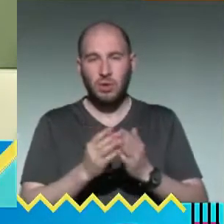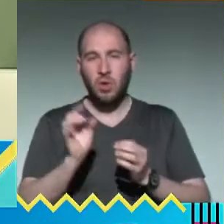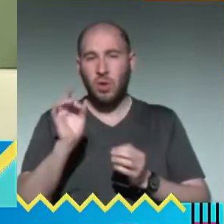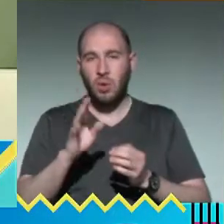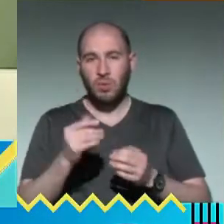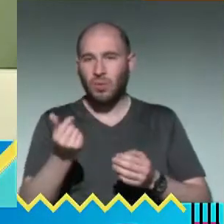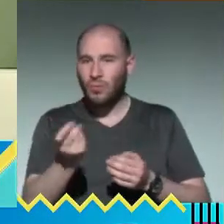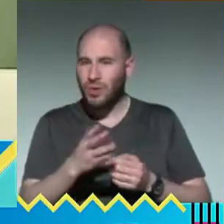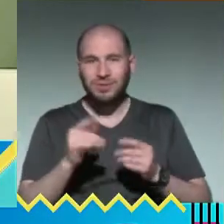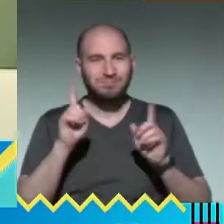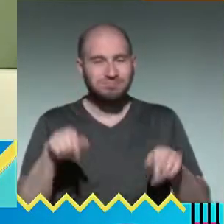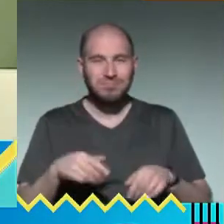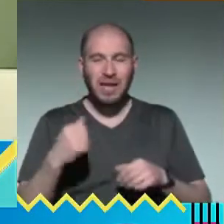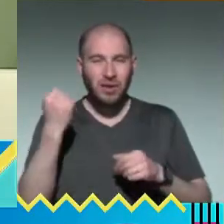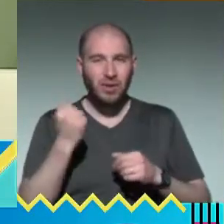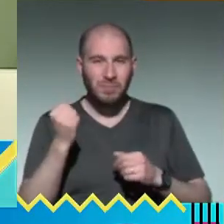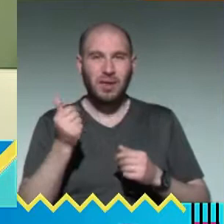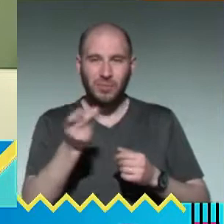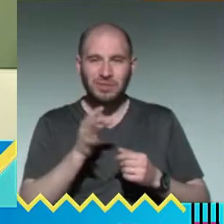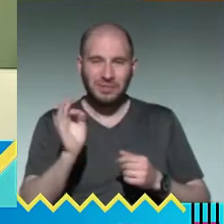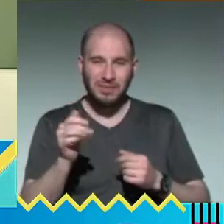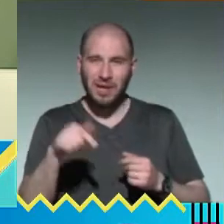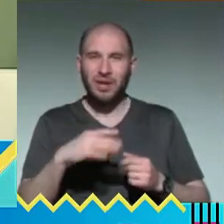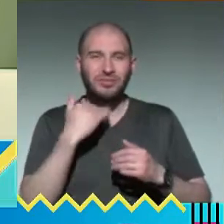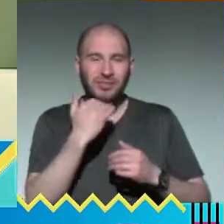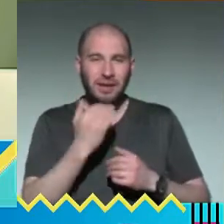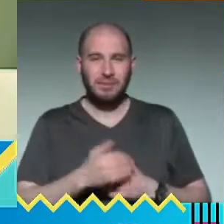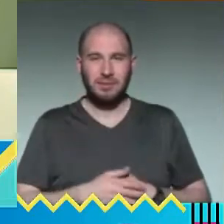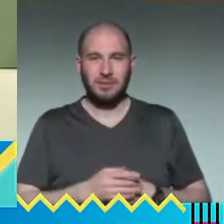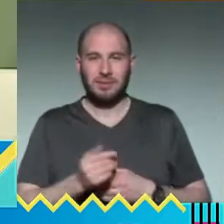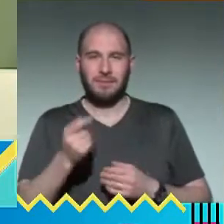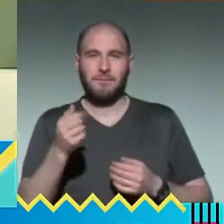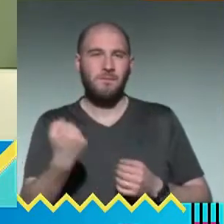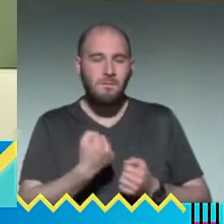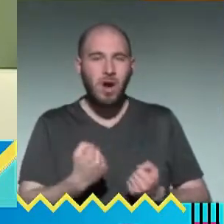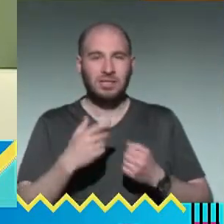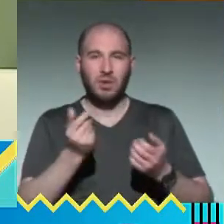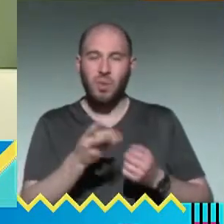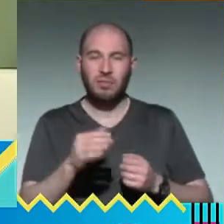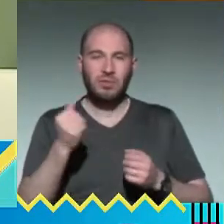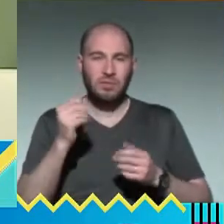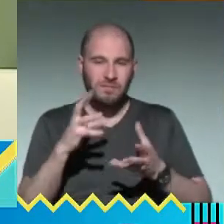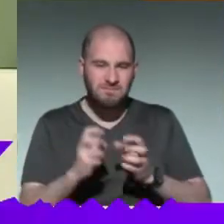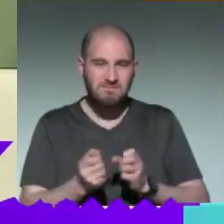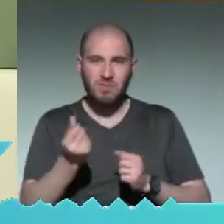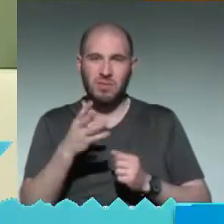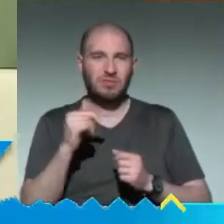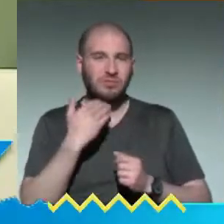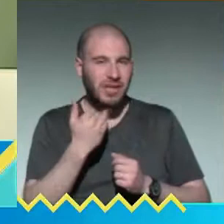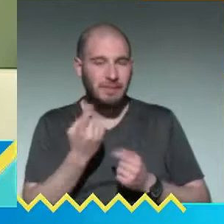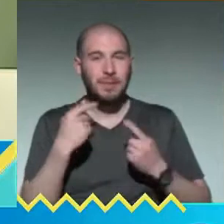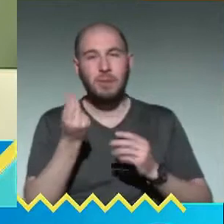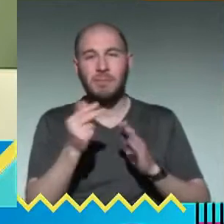puede cuantificar. En economía nos encanta cuantificar y la verdad es que no sabemos qué peso tiene eso en nuestra recesión. Pero es